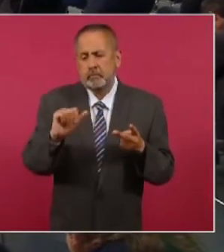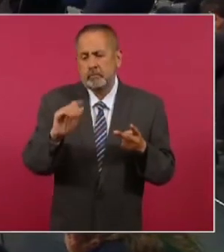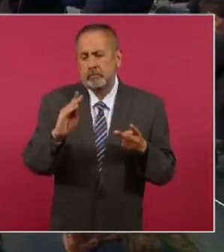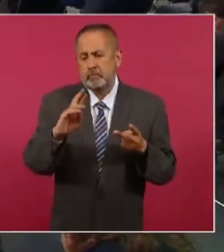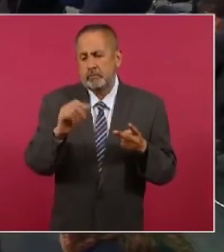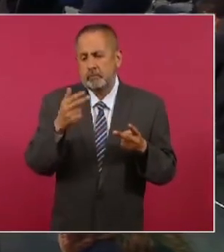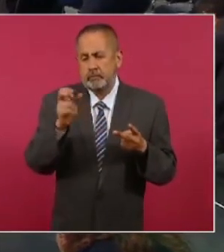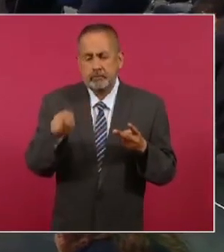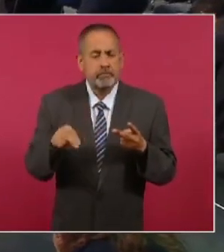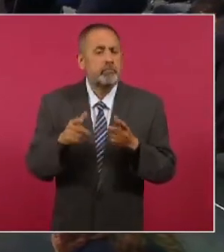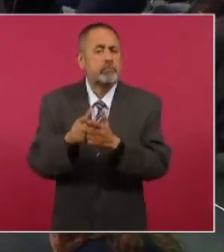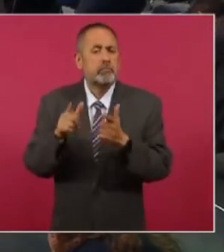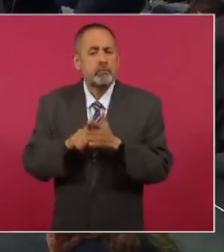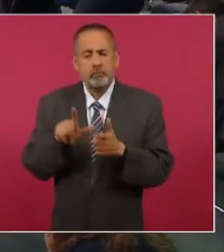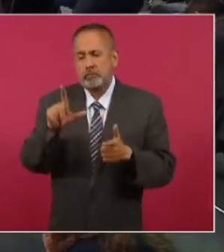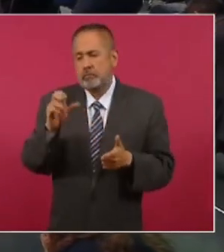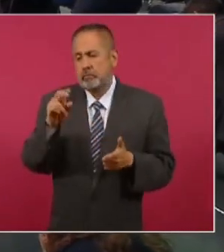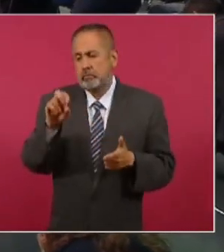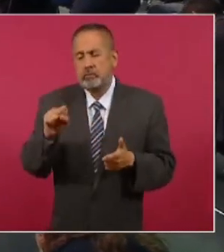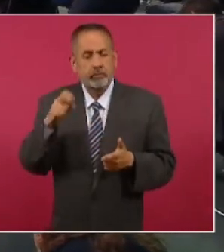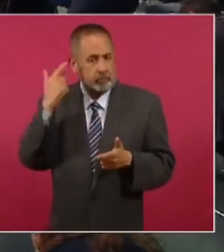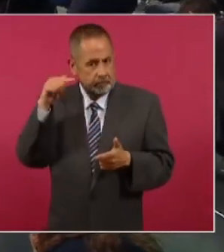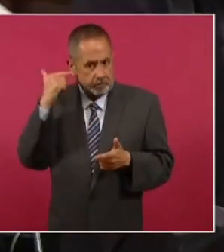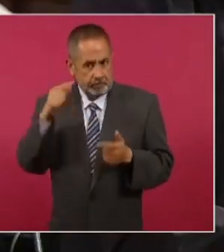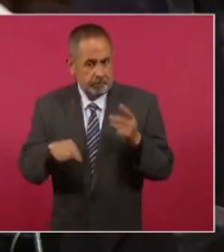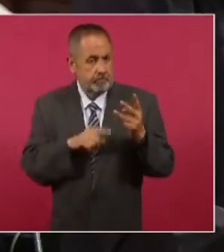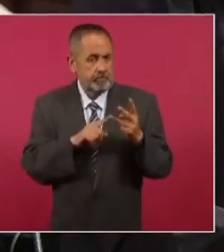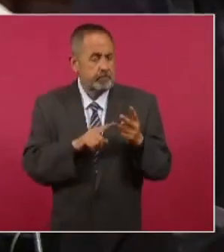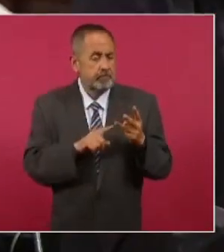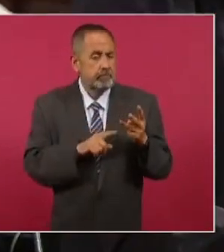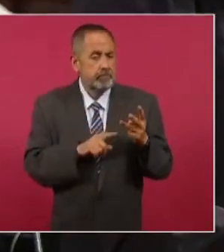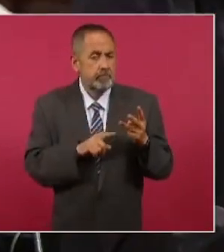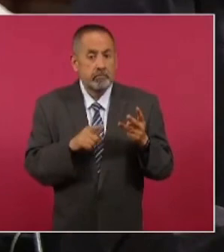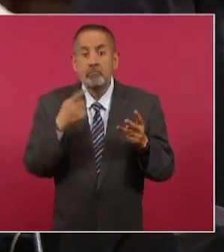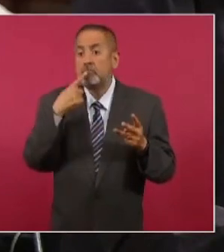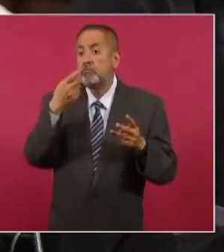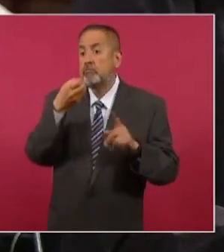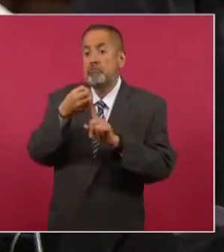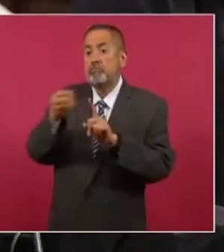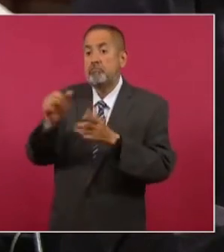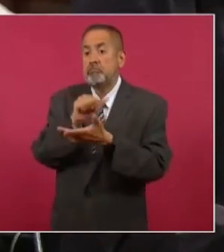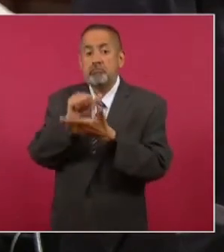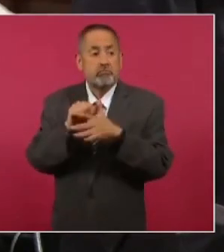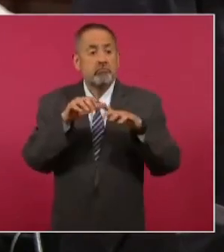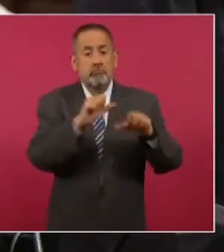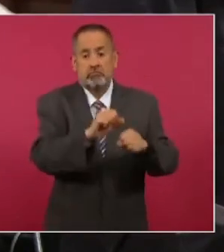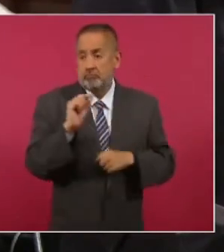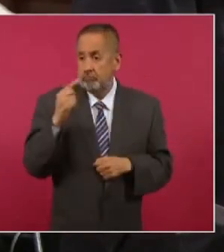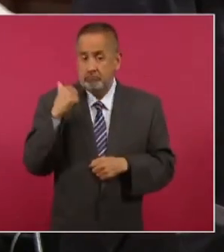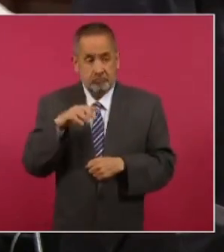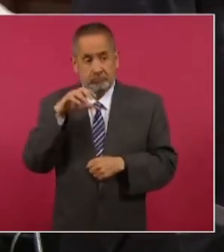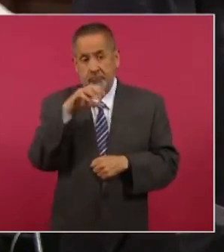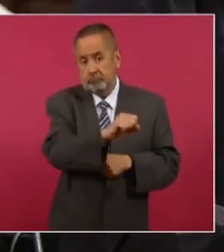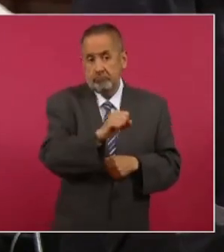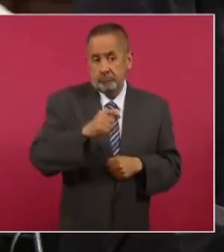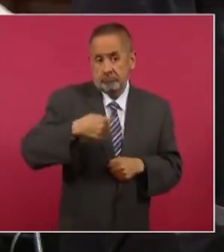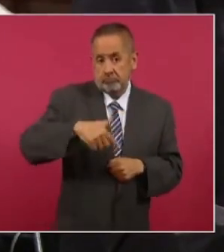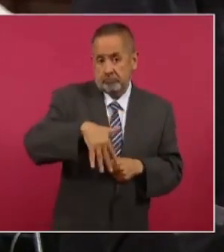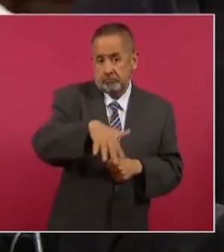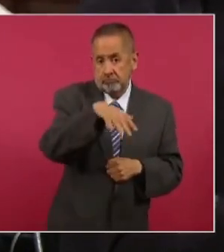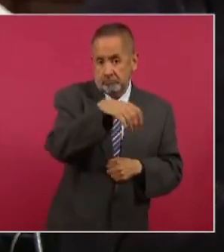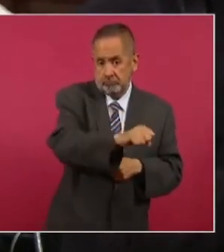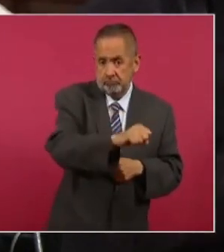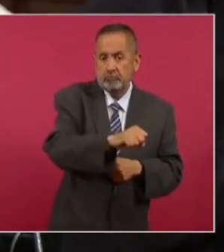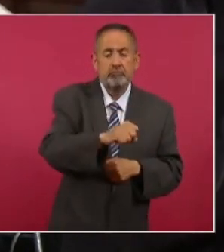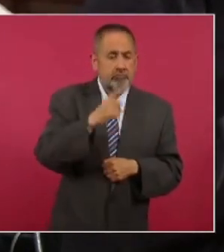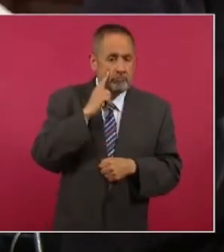González del Club Leones Negros de Guadalajara a quien incluso ya se le giró una orden de aprehensión hace unos días y se le